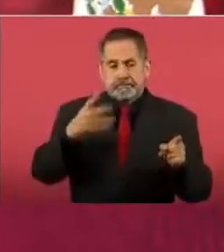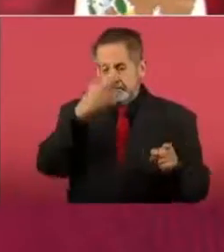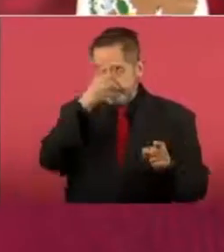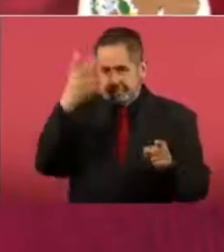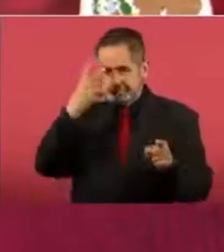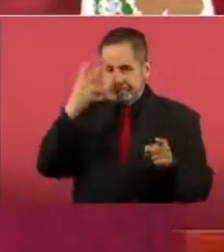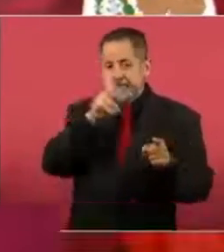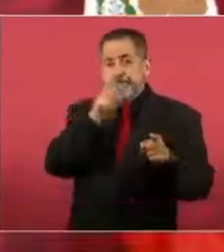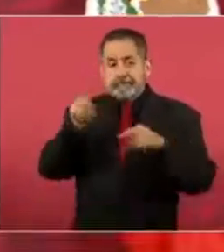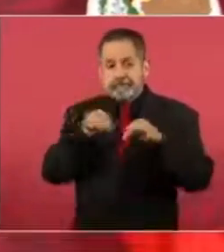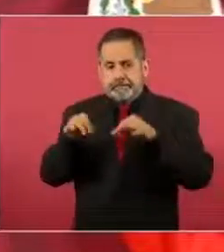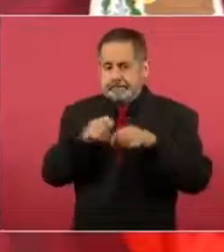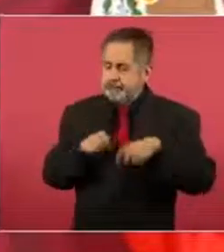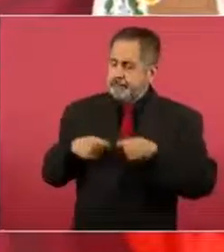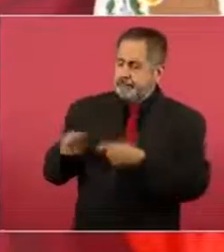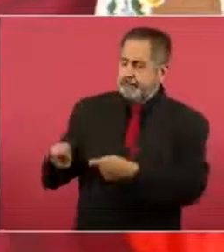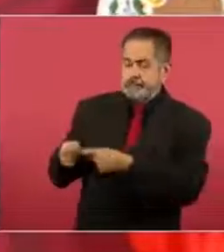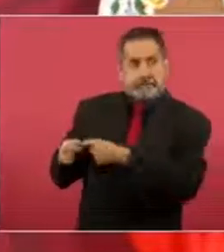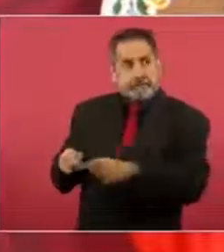trabajo,